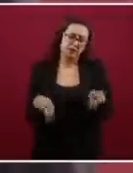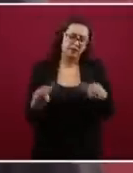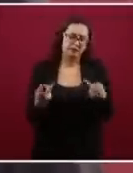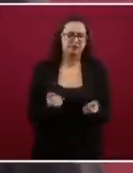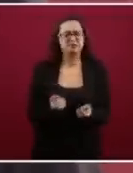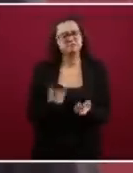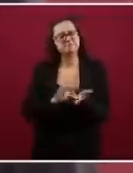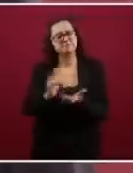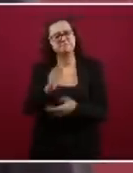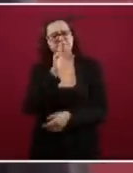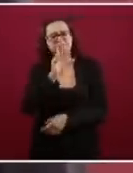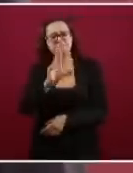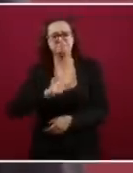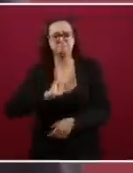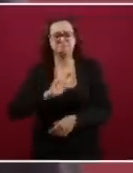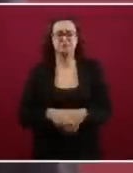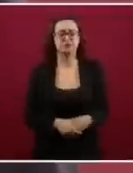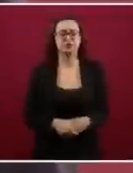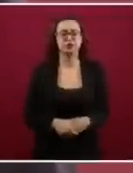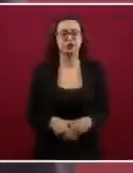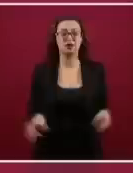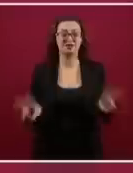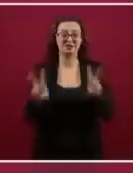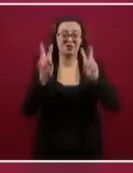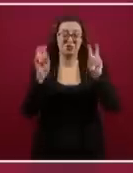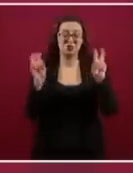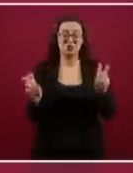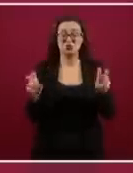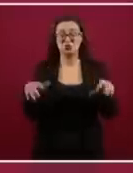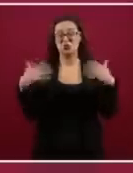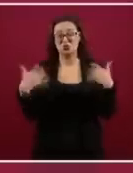tema muy importante,